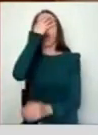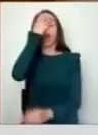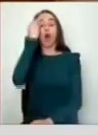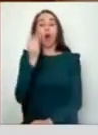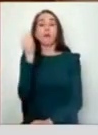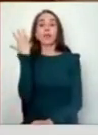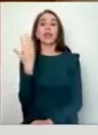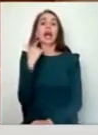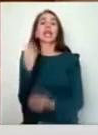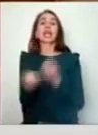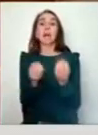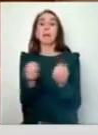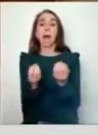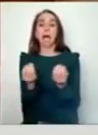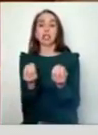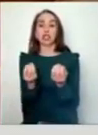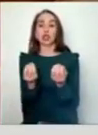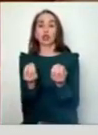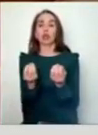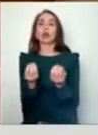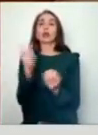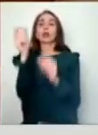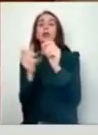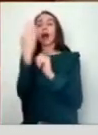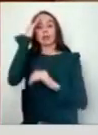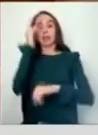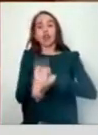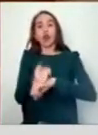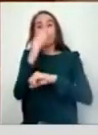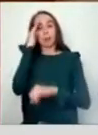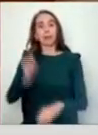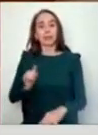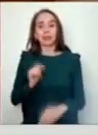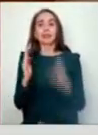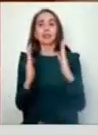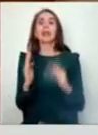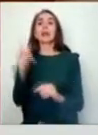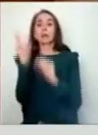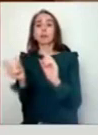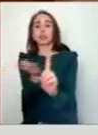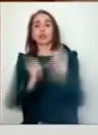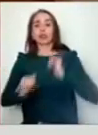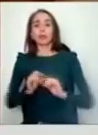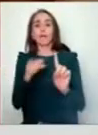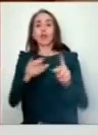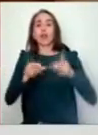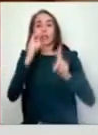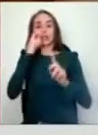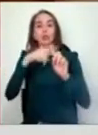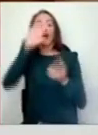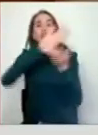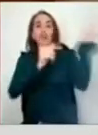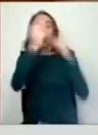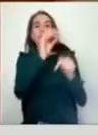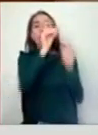pasó. Si quienes hubieran ejercido tormentos, si hubieran violado derechos humanos, hubieran sido inmigrantes, o hubieran sido pobres, o no hubieran